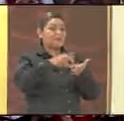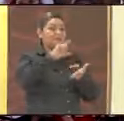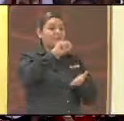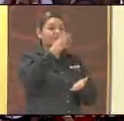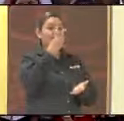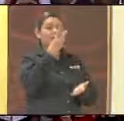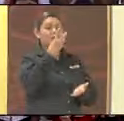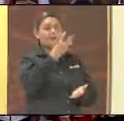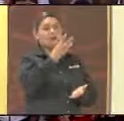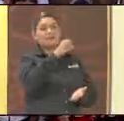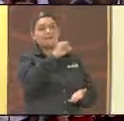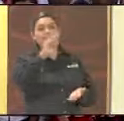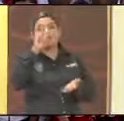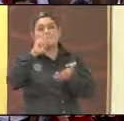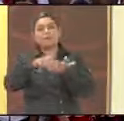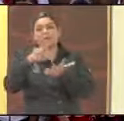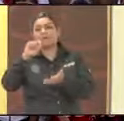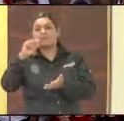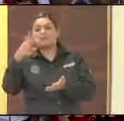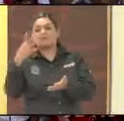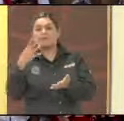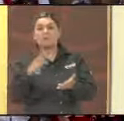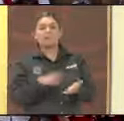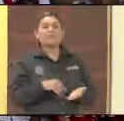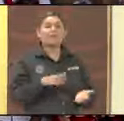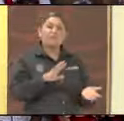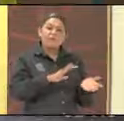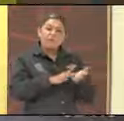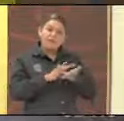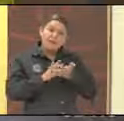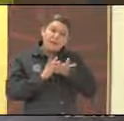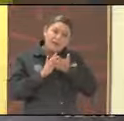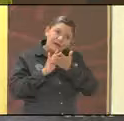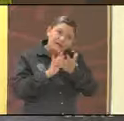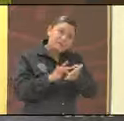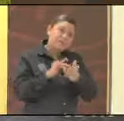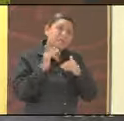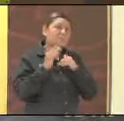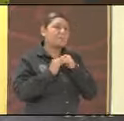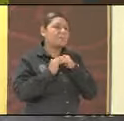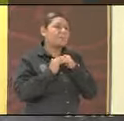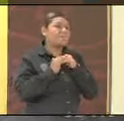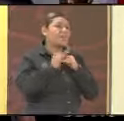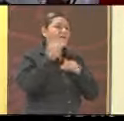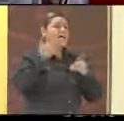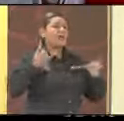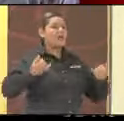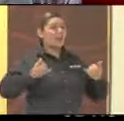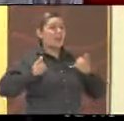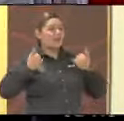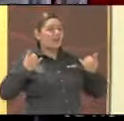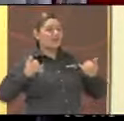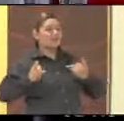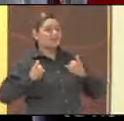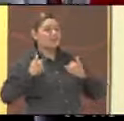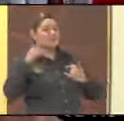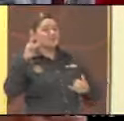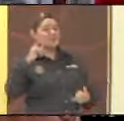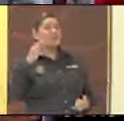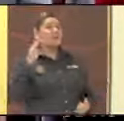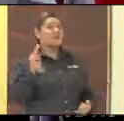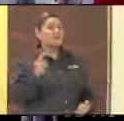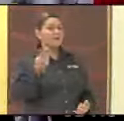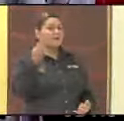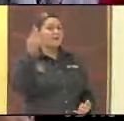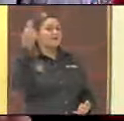2023-2024, ¿sí?, volteemos el binomio y apoyemos más a los jóvenes que van a las universidades. Que